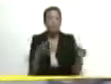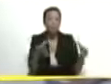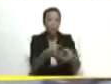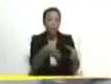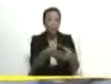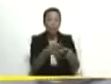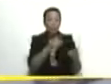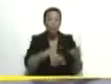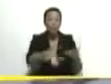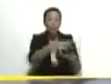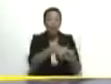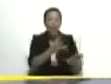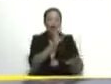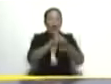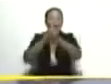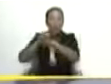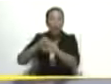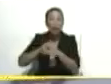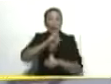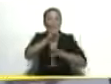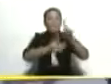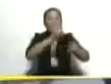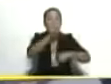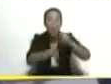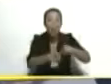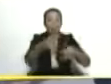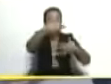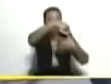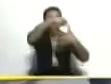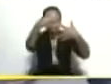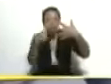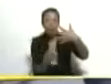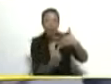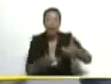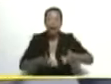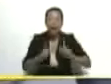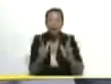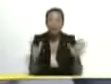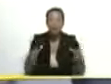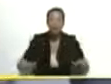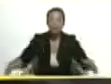la convocatoria, la activación